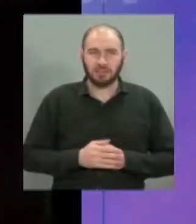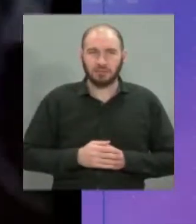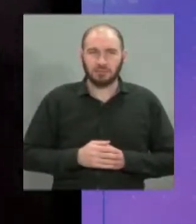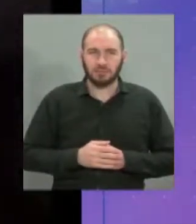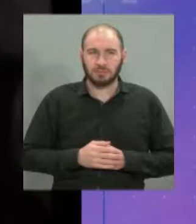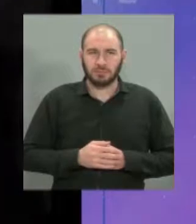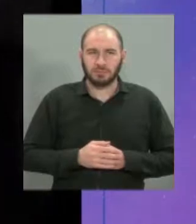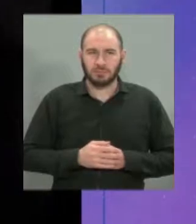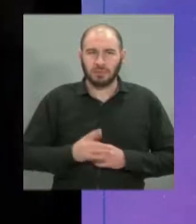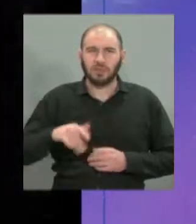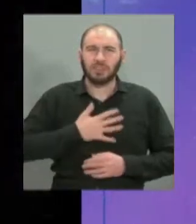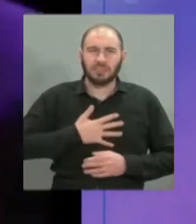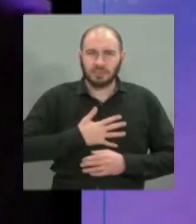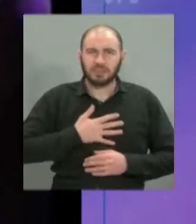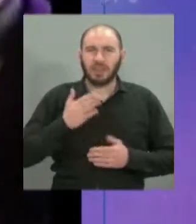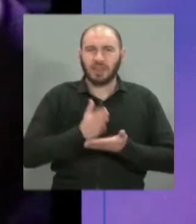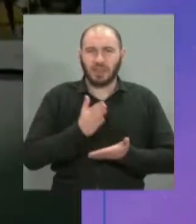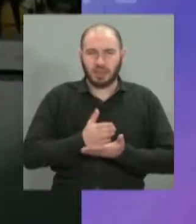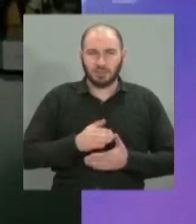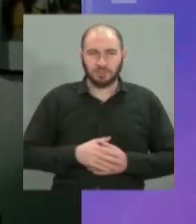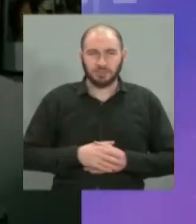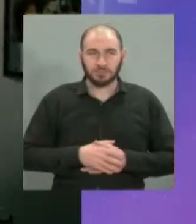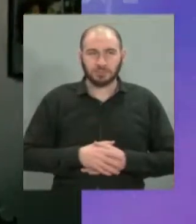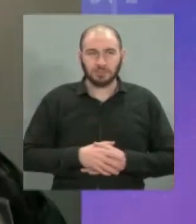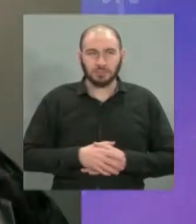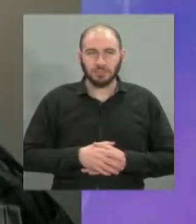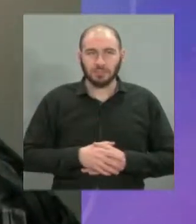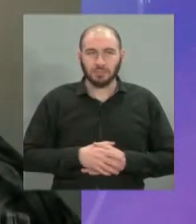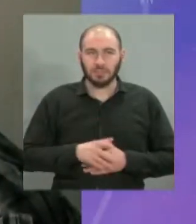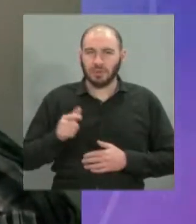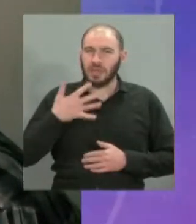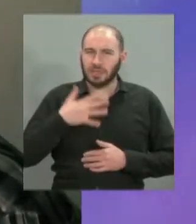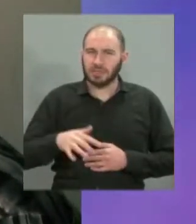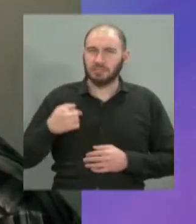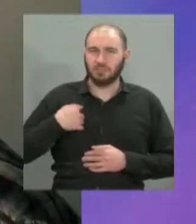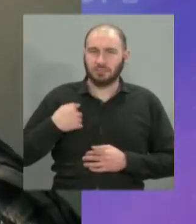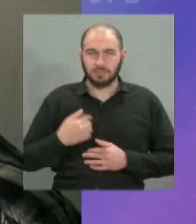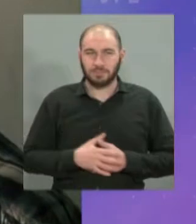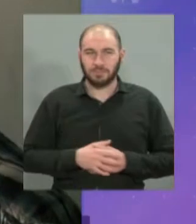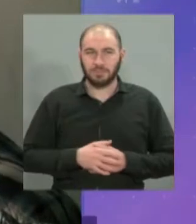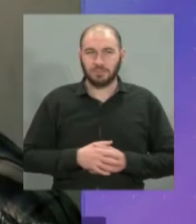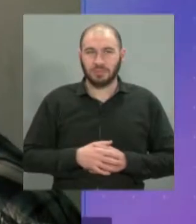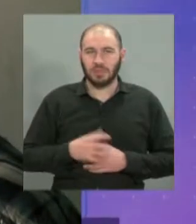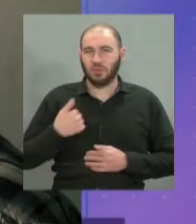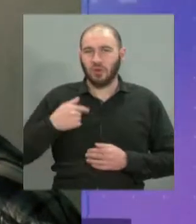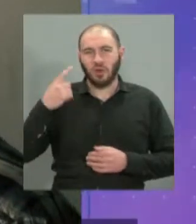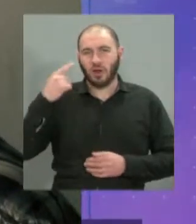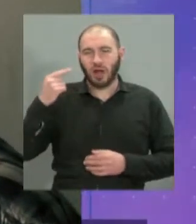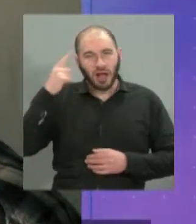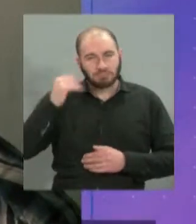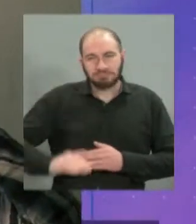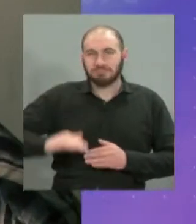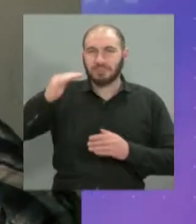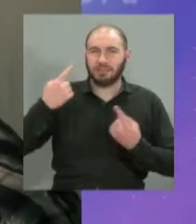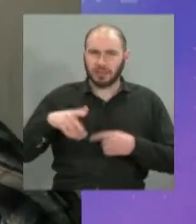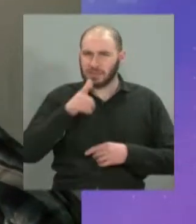satisfacción de sentir y disfrutar este derecho. Mira, entendeme, yo me crié de otra manera, quizás un